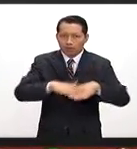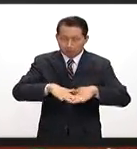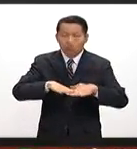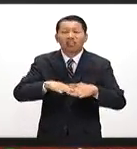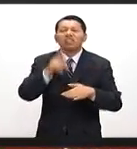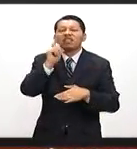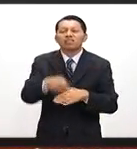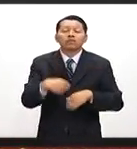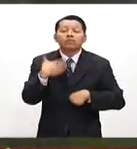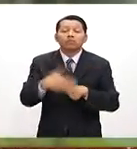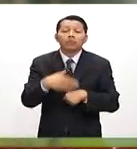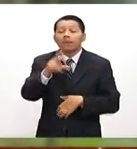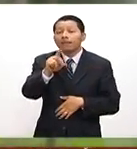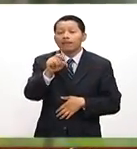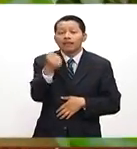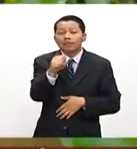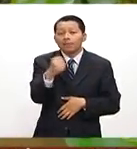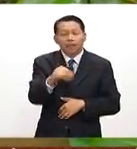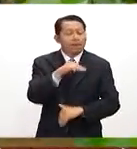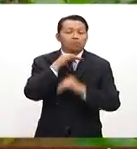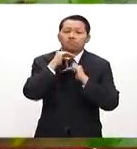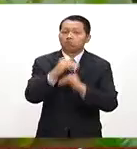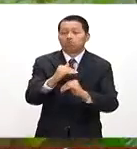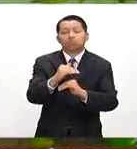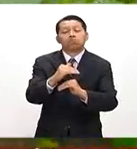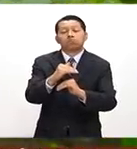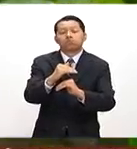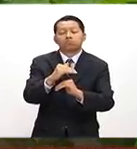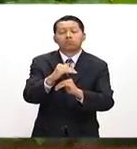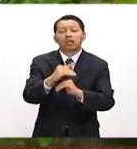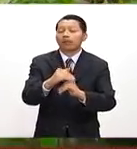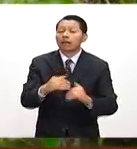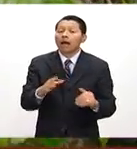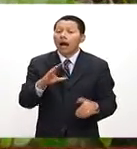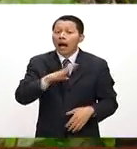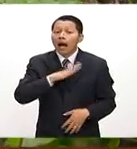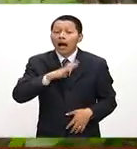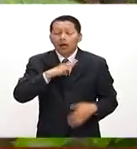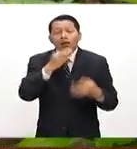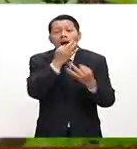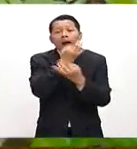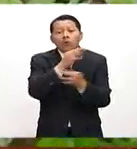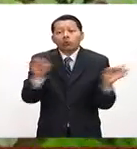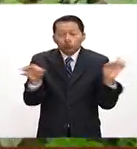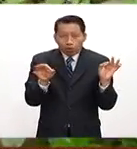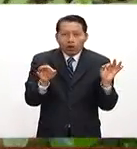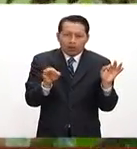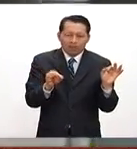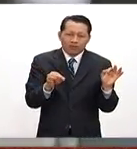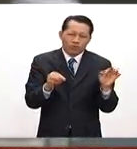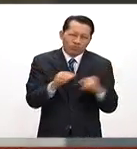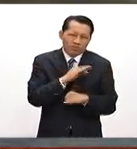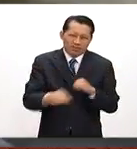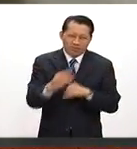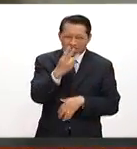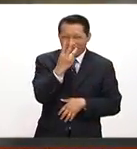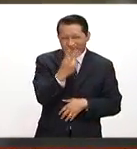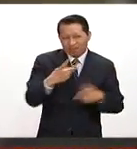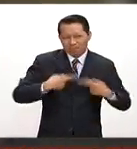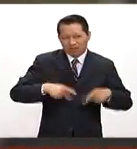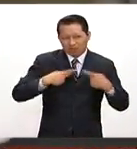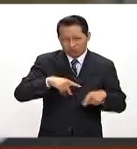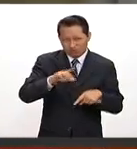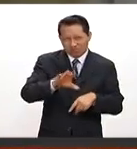la convocatoria el 30 de septiembre. Se van a anunciar a los 3 finalistas el 30 de